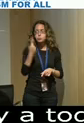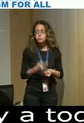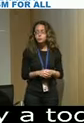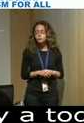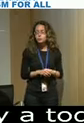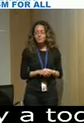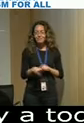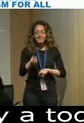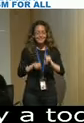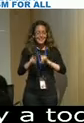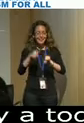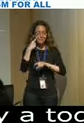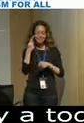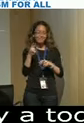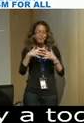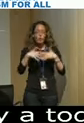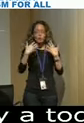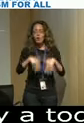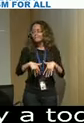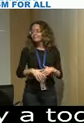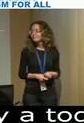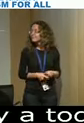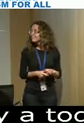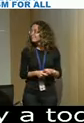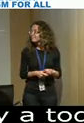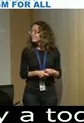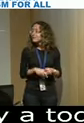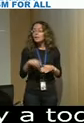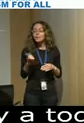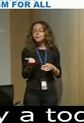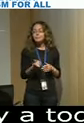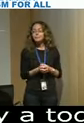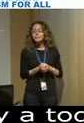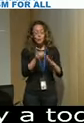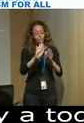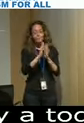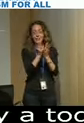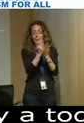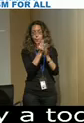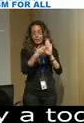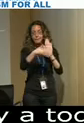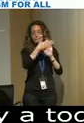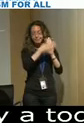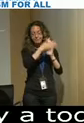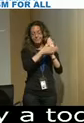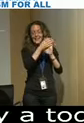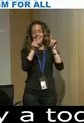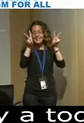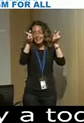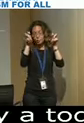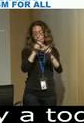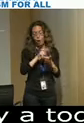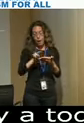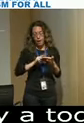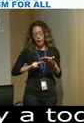Ay, que para atrás ahora no va. Bueno, en la portada recogía el título que acaba de leer Yolanda. Bueno,